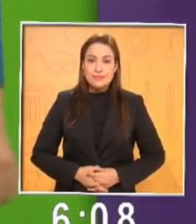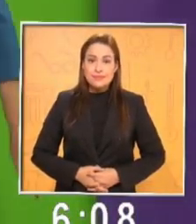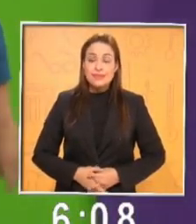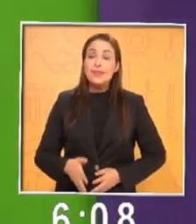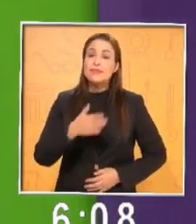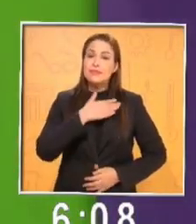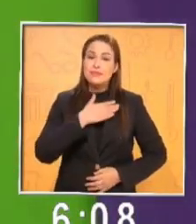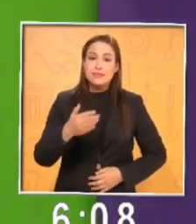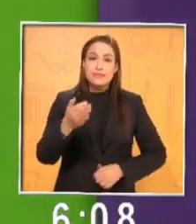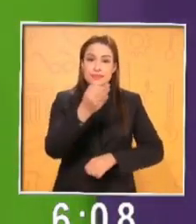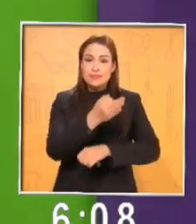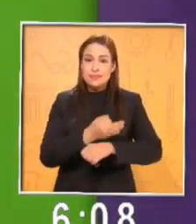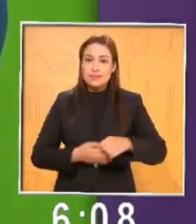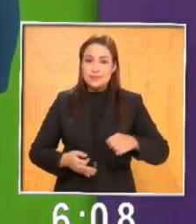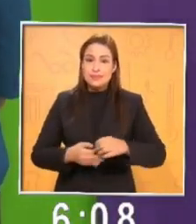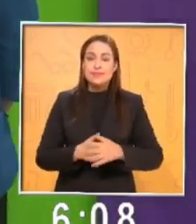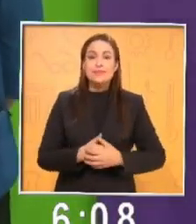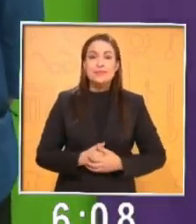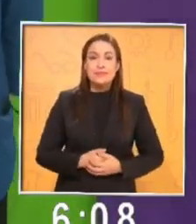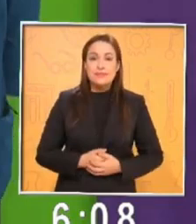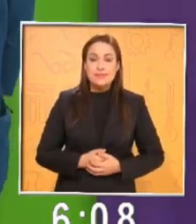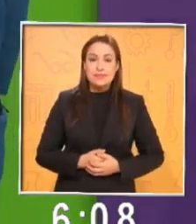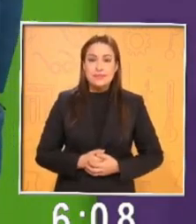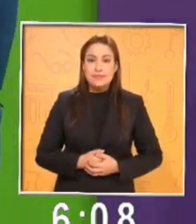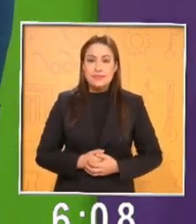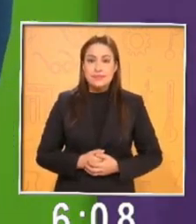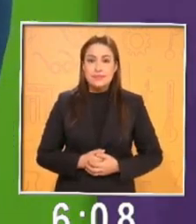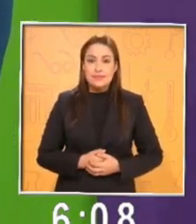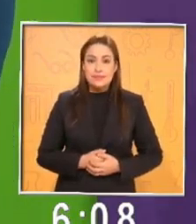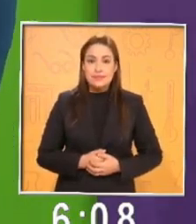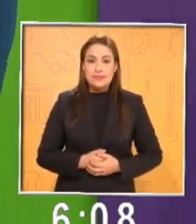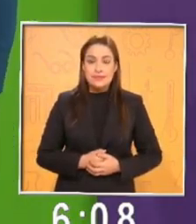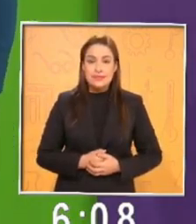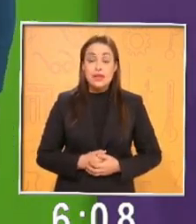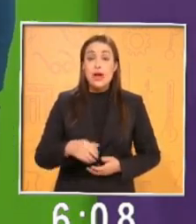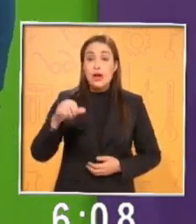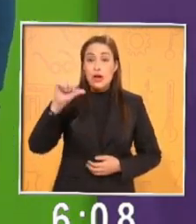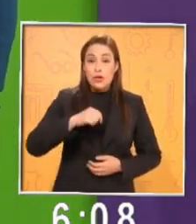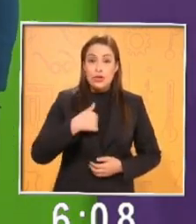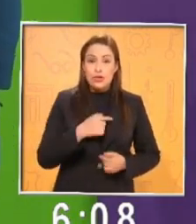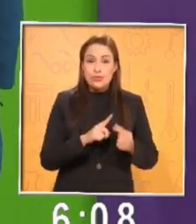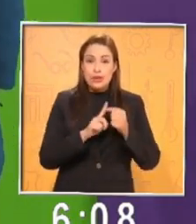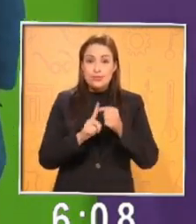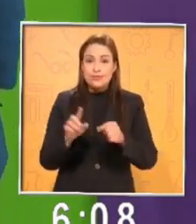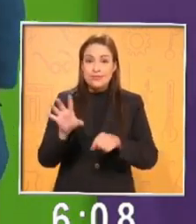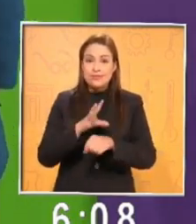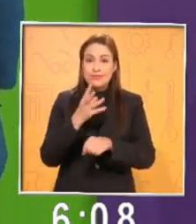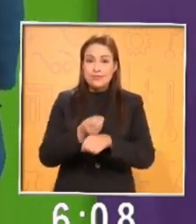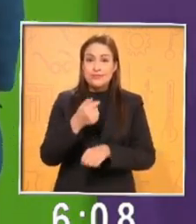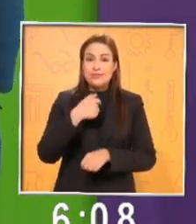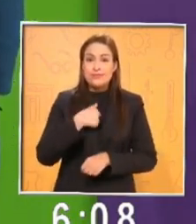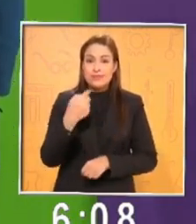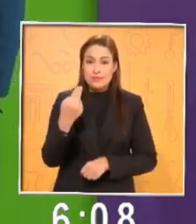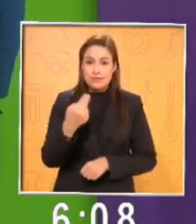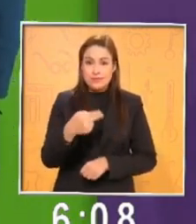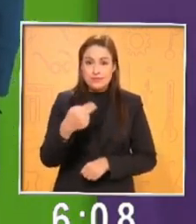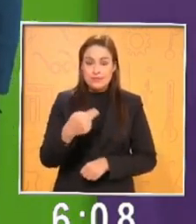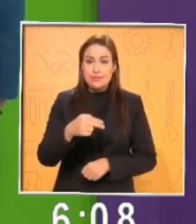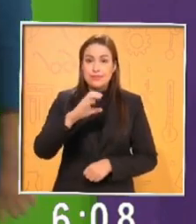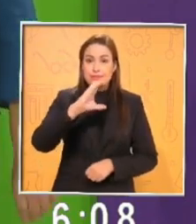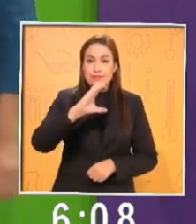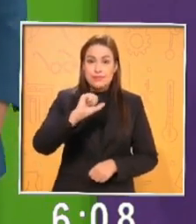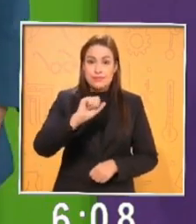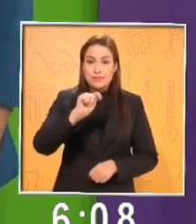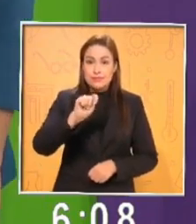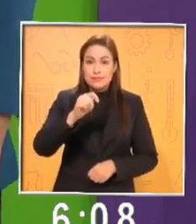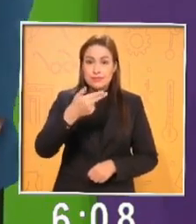Muy buenas tardes. El día de hoy me presento ante ustedes nuevamente. Soy la profesora Katia Livas y me toca dar la